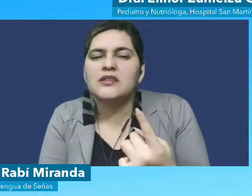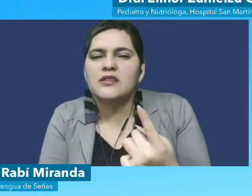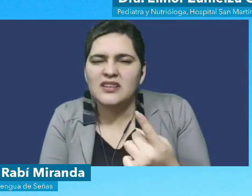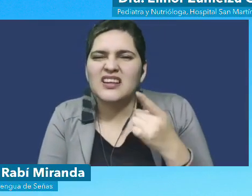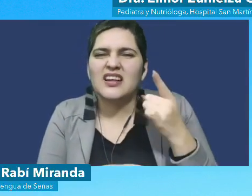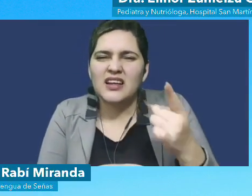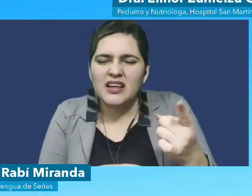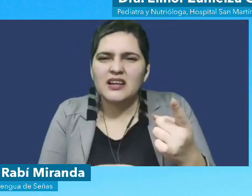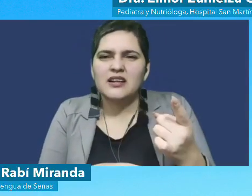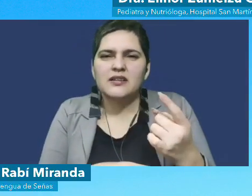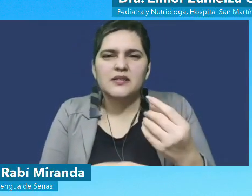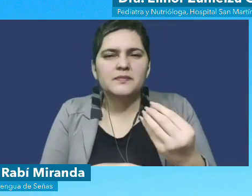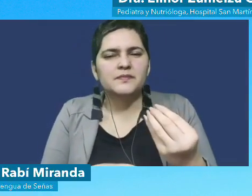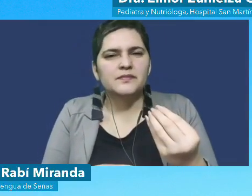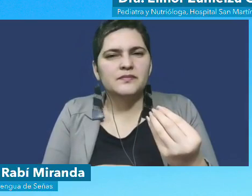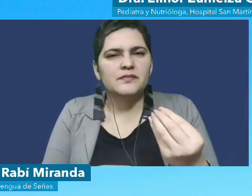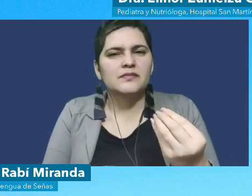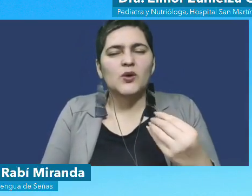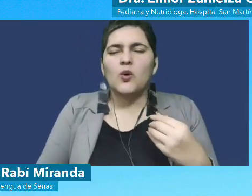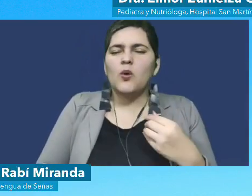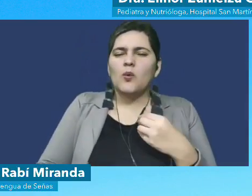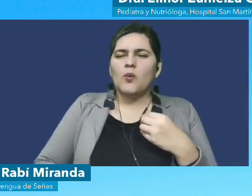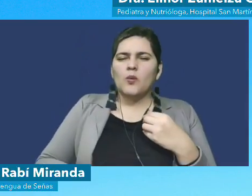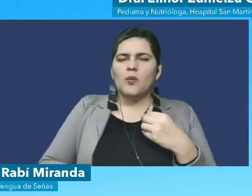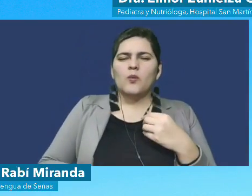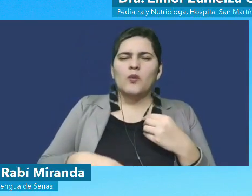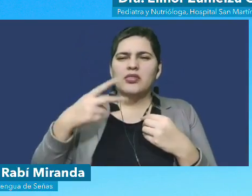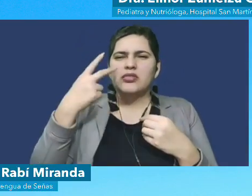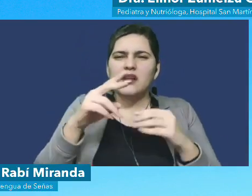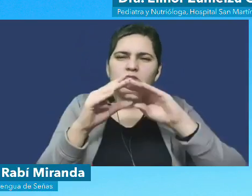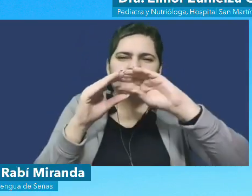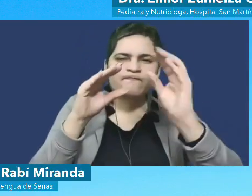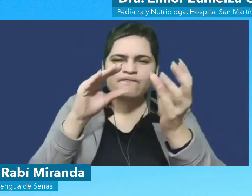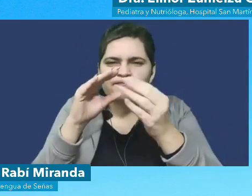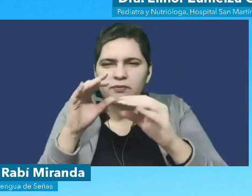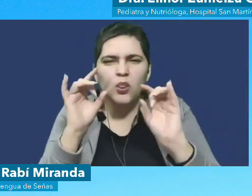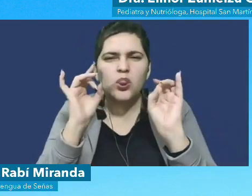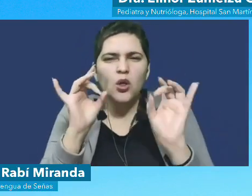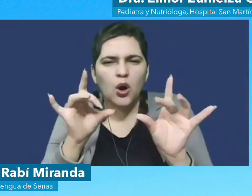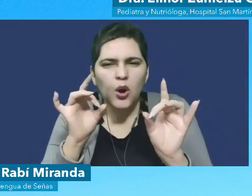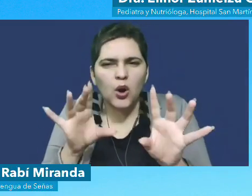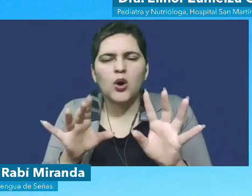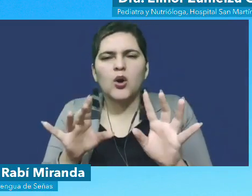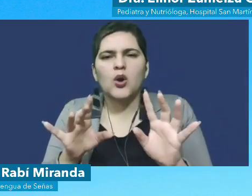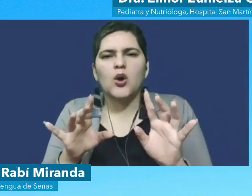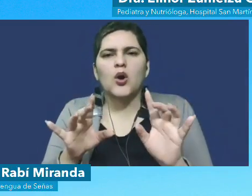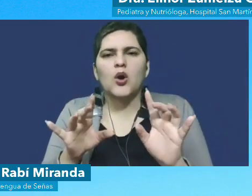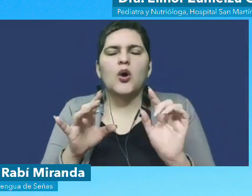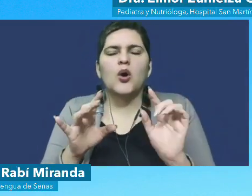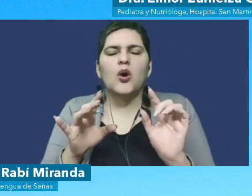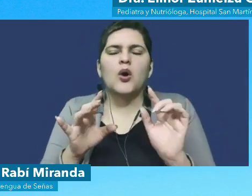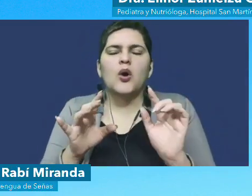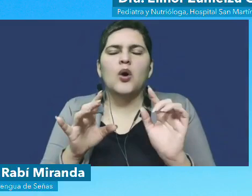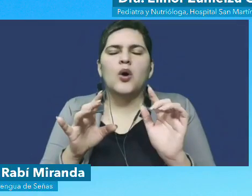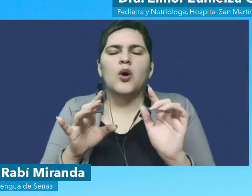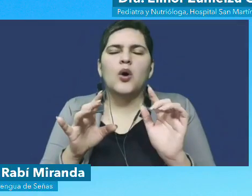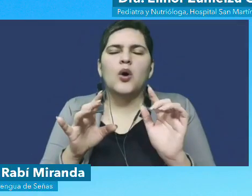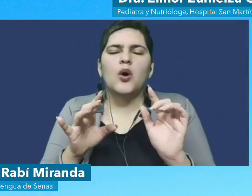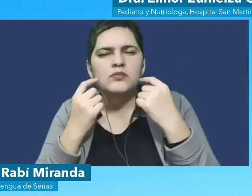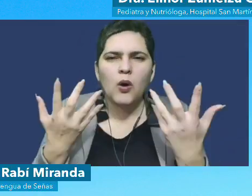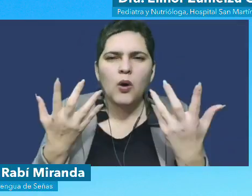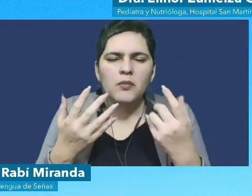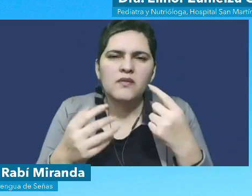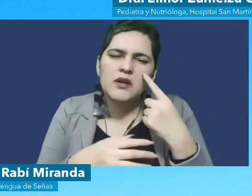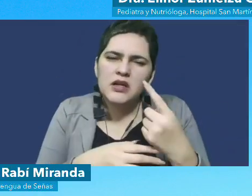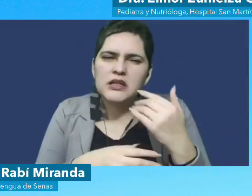es digestivo o que es el dolor en la guata y cómo los niños aprenden también después a manifestarlo, que esta cosa como que